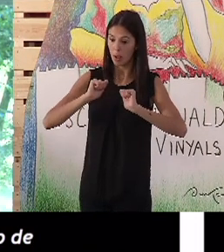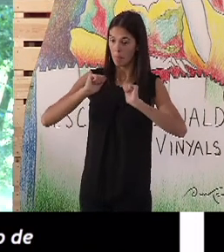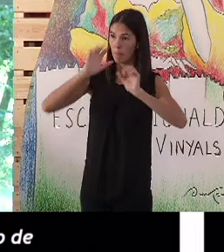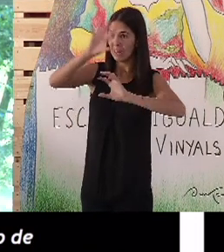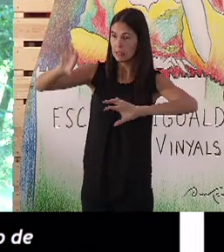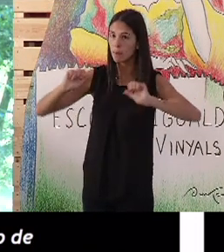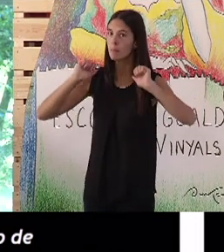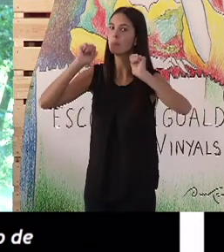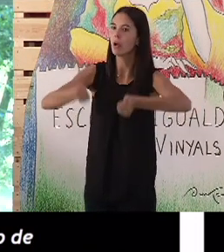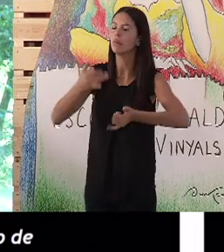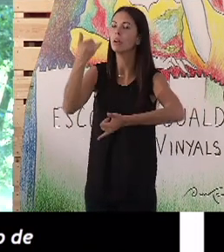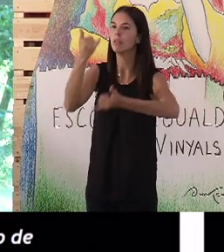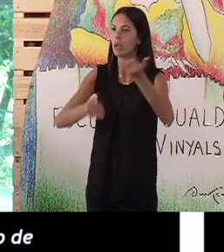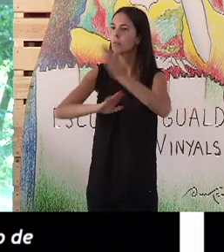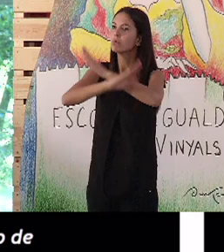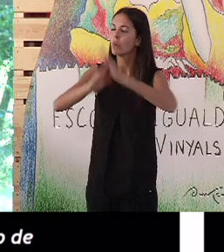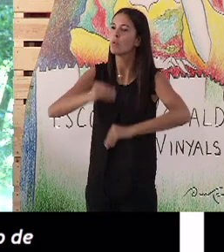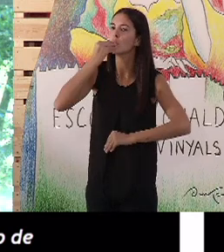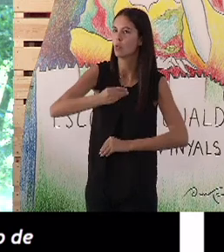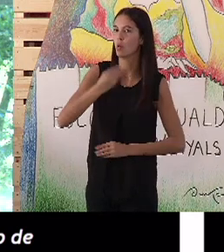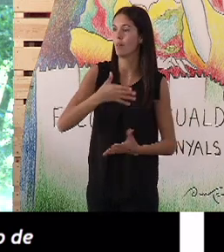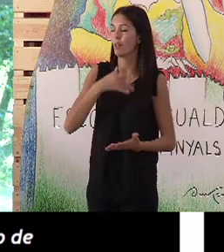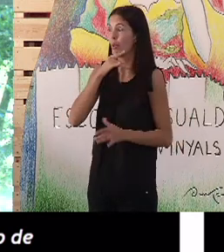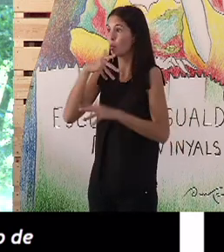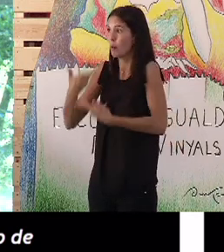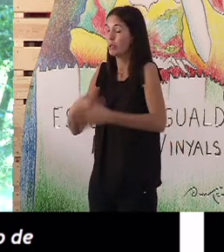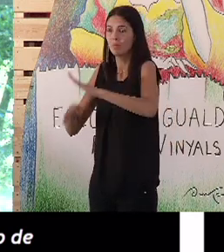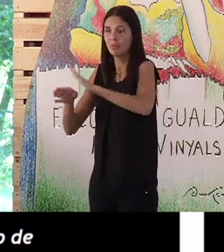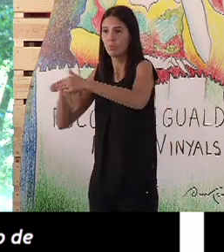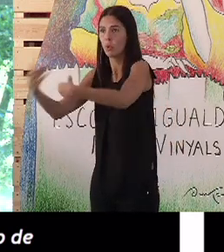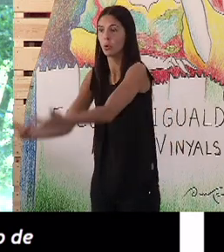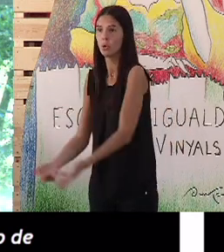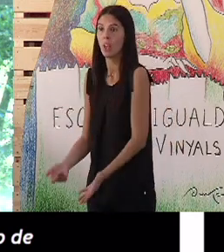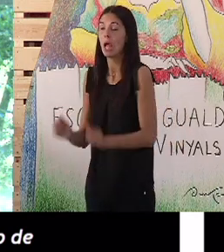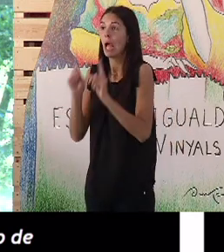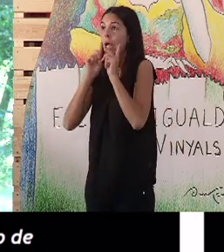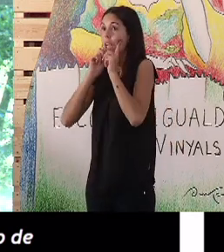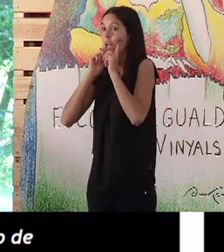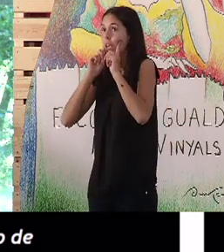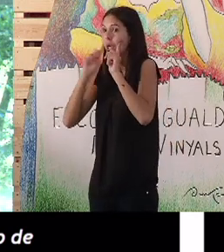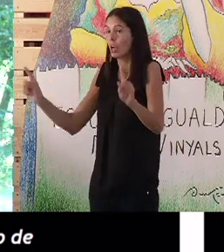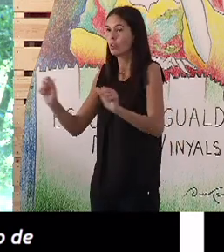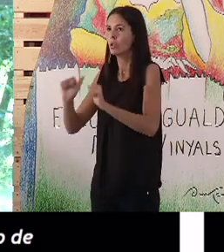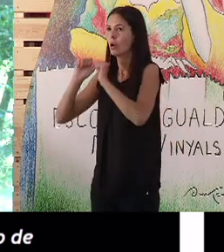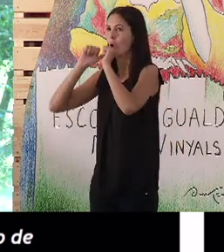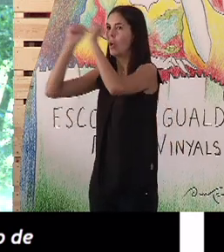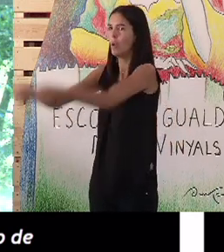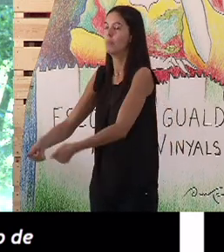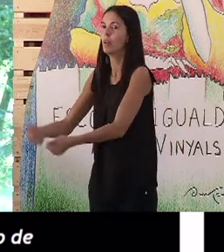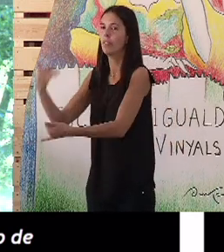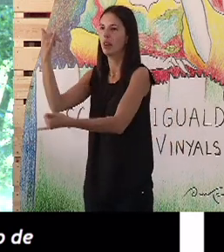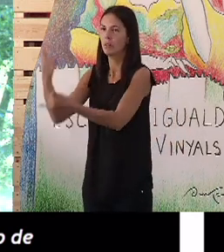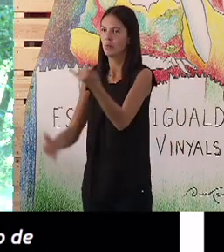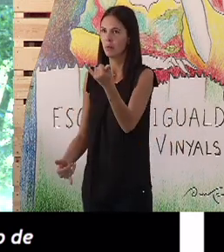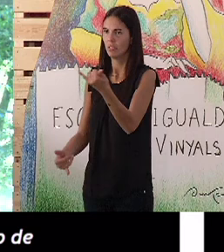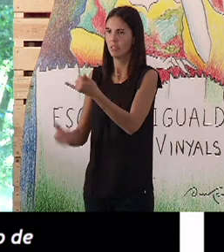sigue cuestionando. Non temos maneira de poder abordar isto. E cando se aborda, pois atopámonos sempre con moitas e